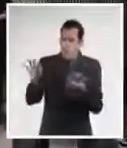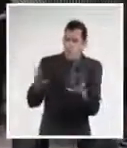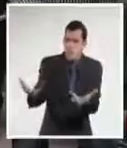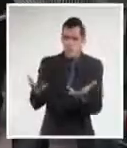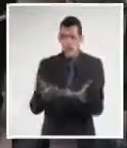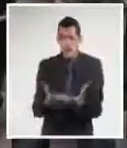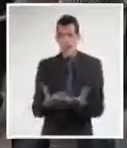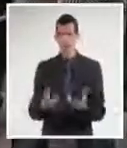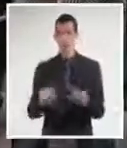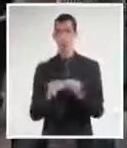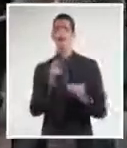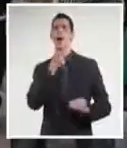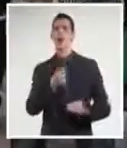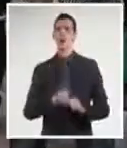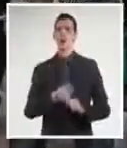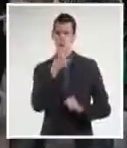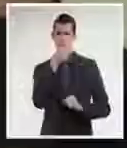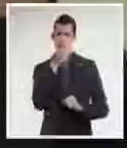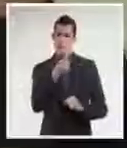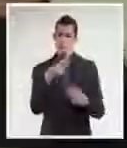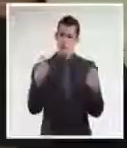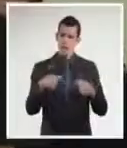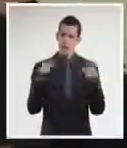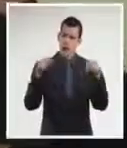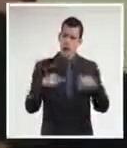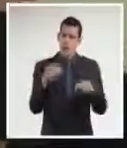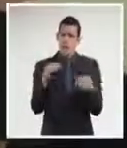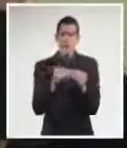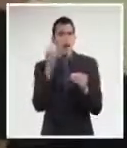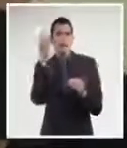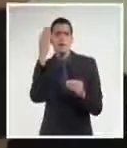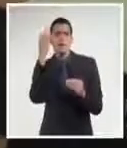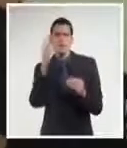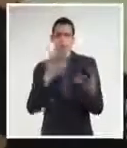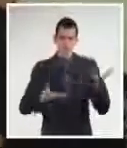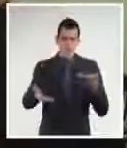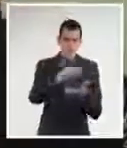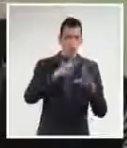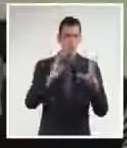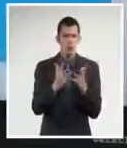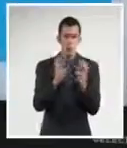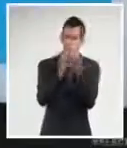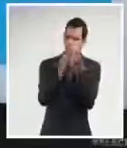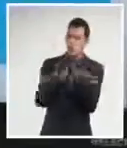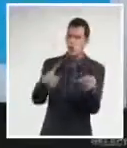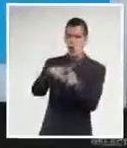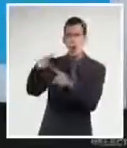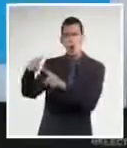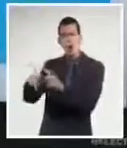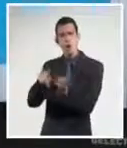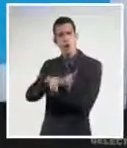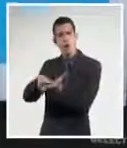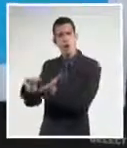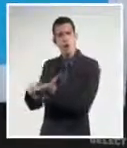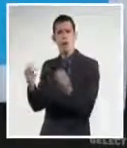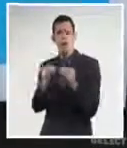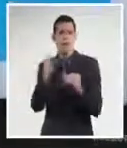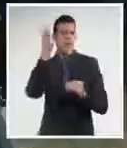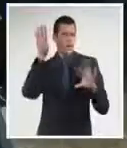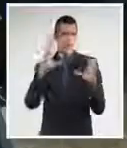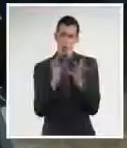mostrar la labor del periódico espirituano como referente para los profesionales de la prensa de todo el país. En la sede de la